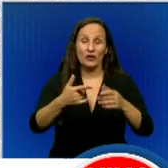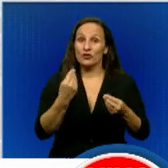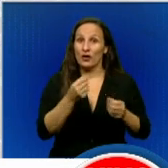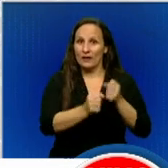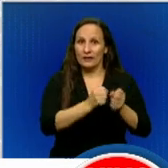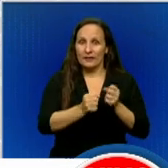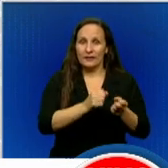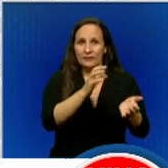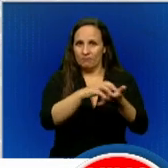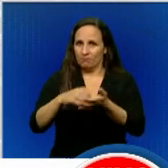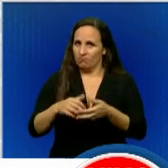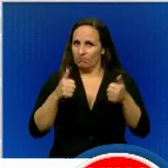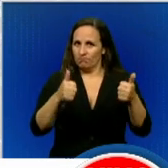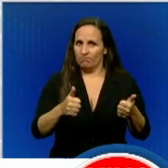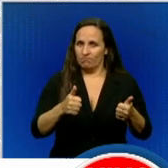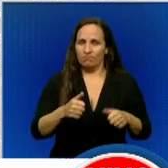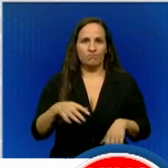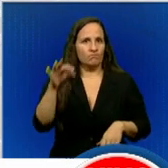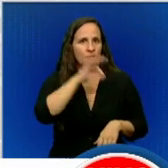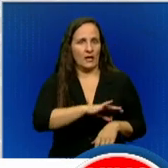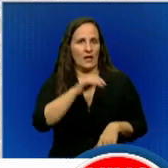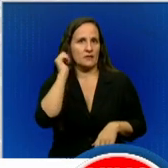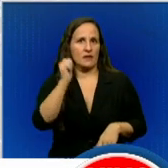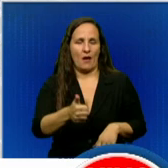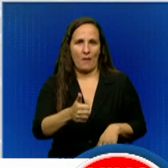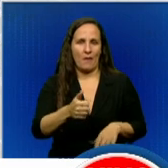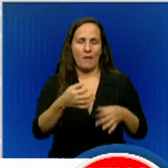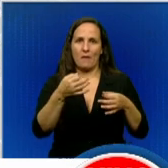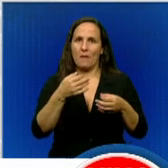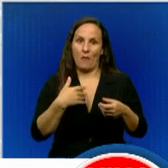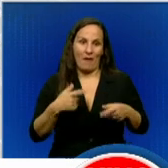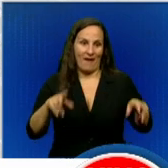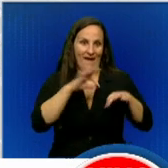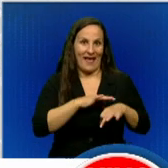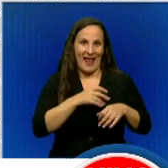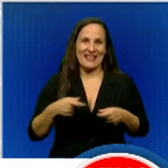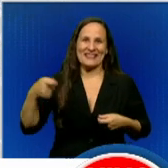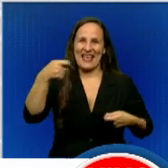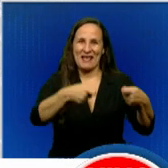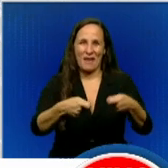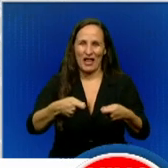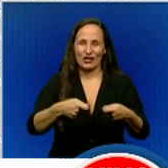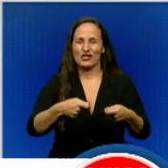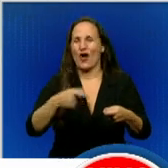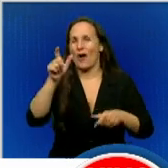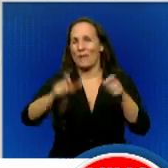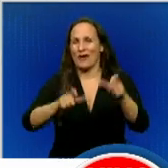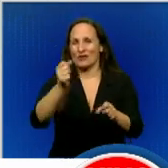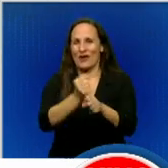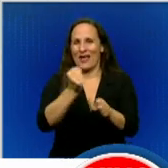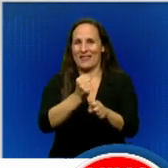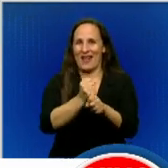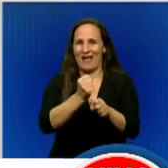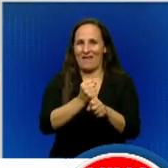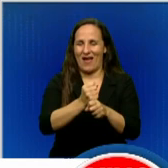que las empresas ganen dinero que inviertan y que reinviertan que generen puestos de trabajo que generen riqueza